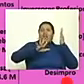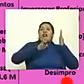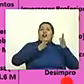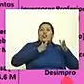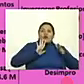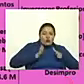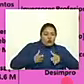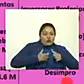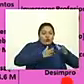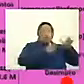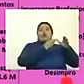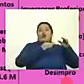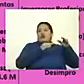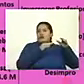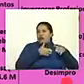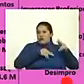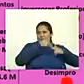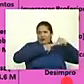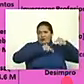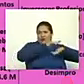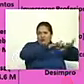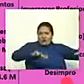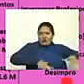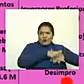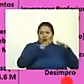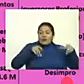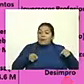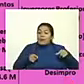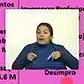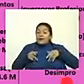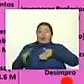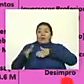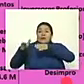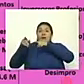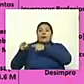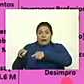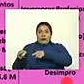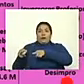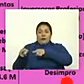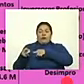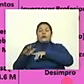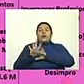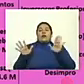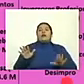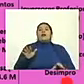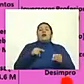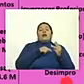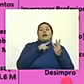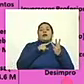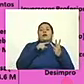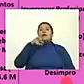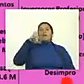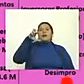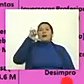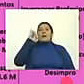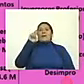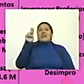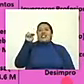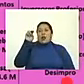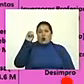Sol. Y lo que hace Pisano, que es el tercer pilar que completa